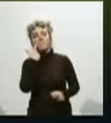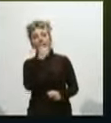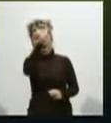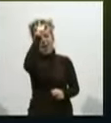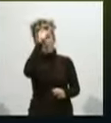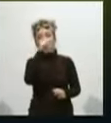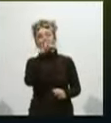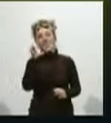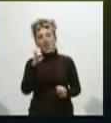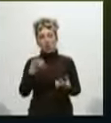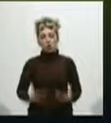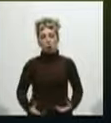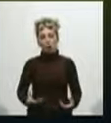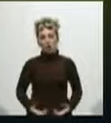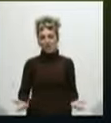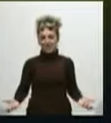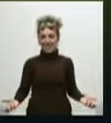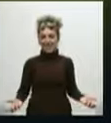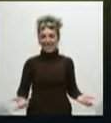ver, sáquese eso. El alemán coge y se saca aquello.